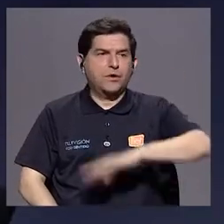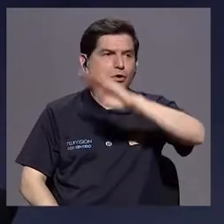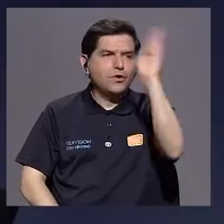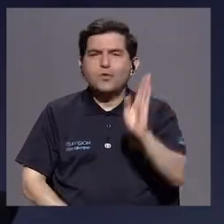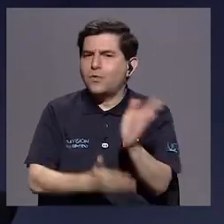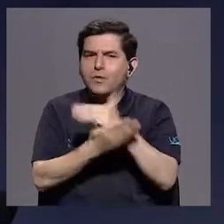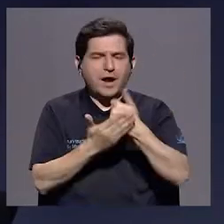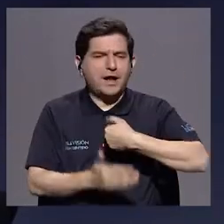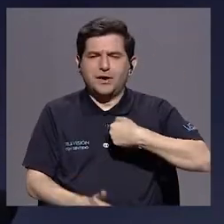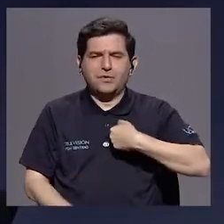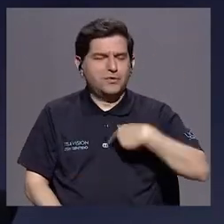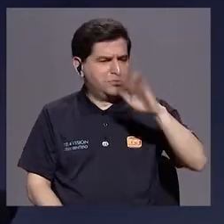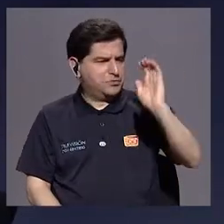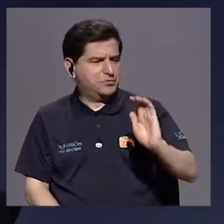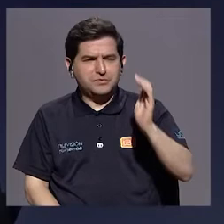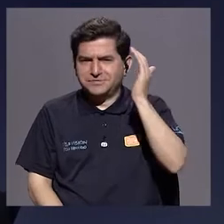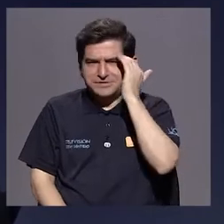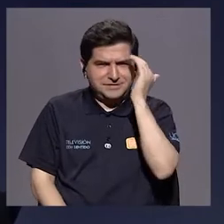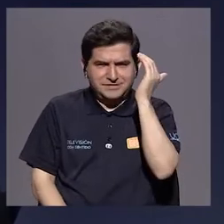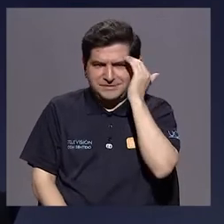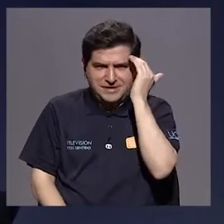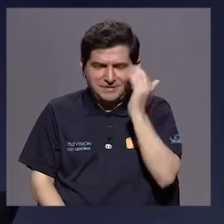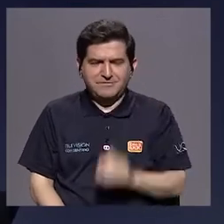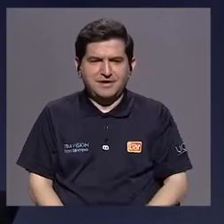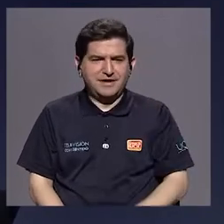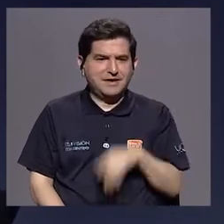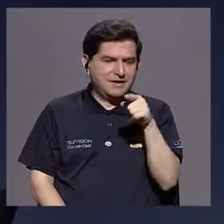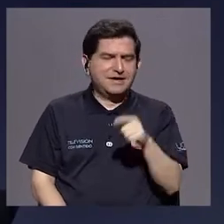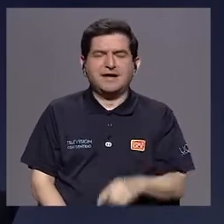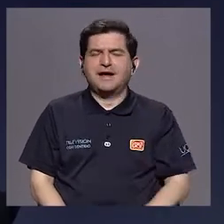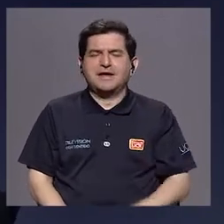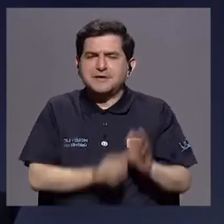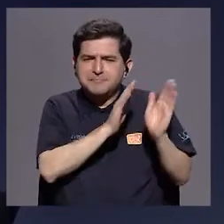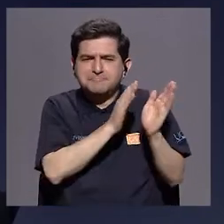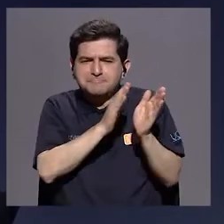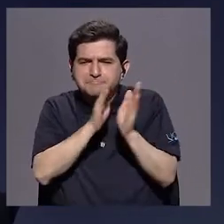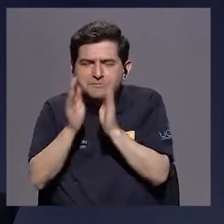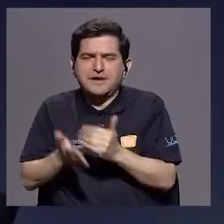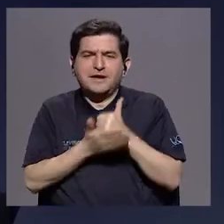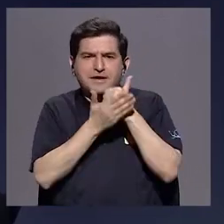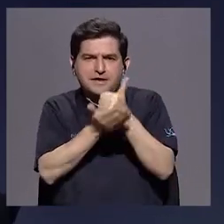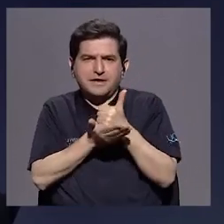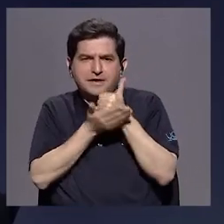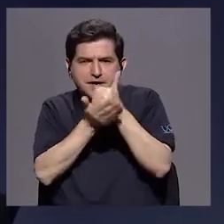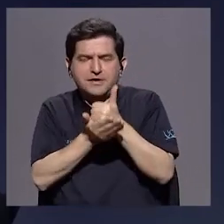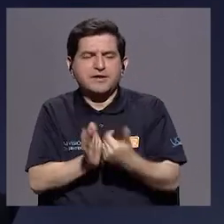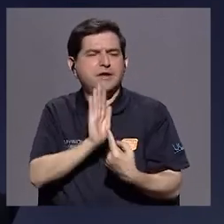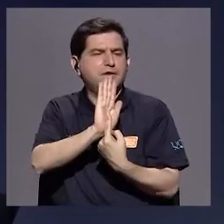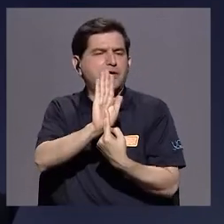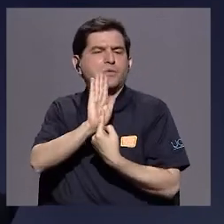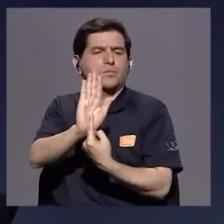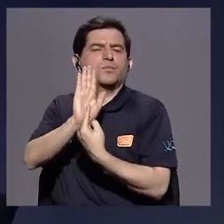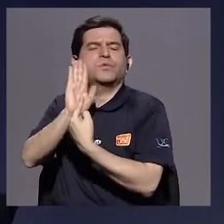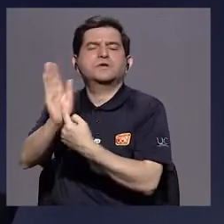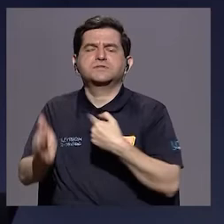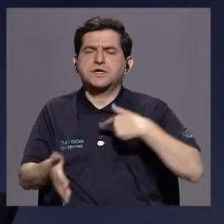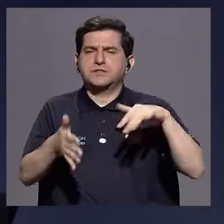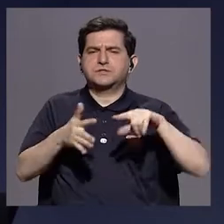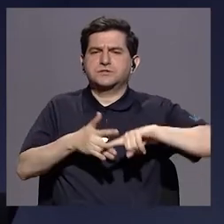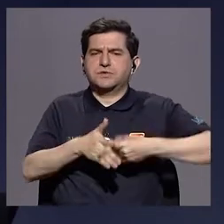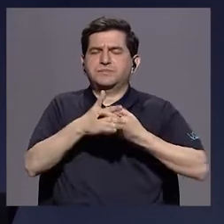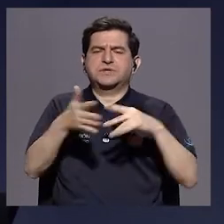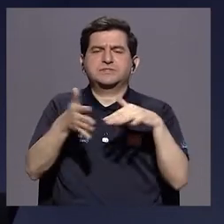como algo que desde pequeñita sabía que iba a terminar como organizando ayudando a organizar exhibiciones empezó estudiando